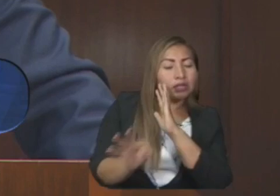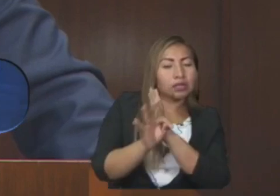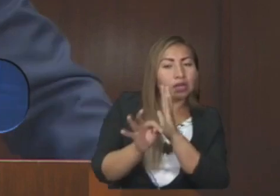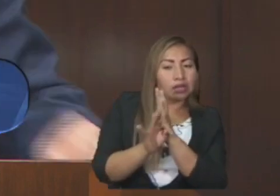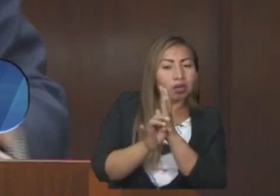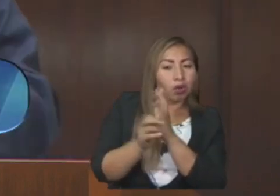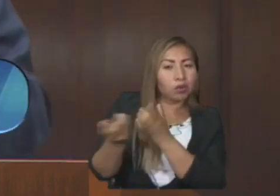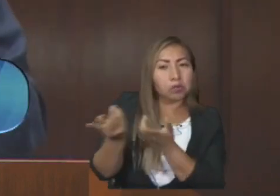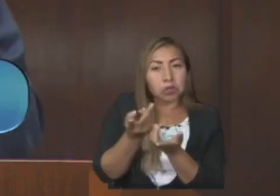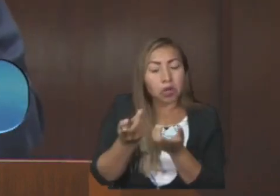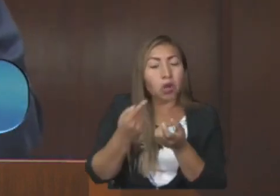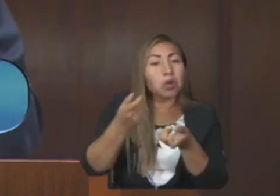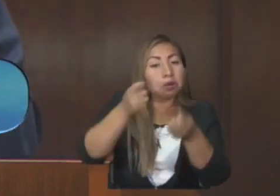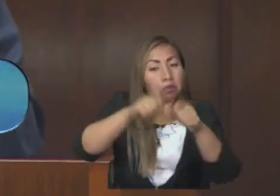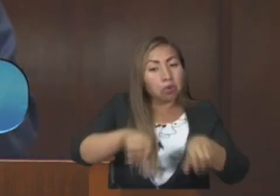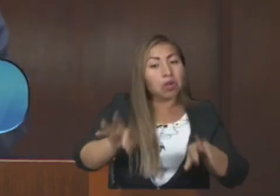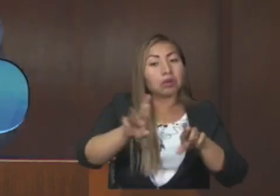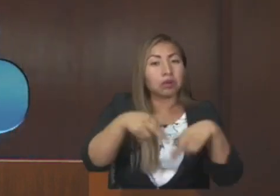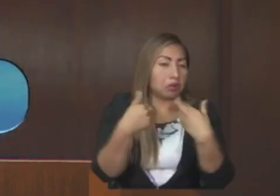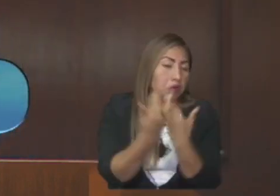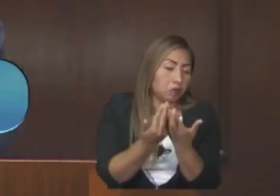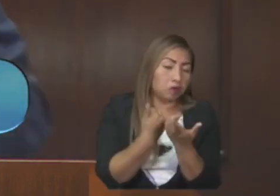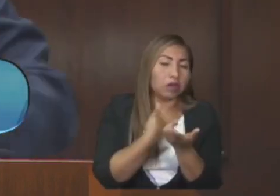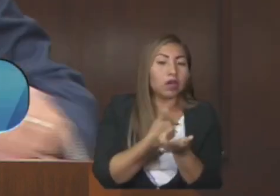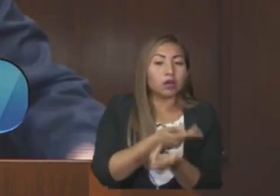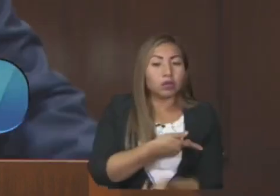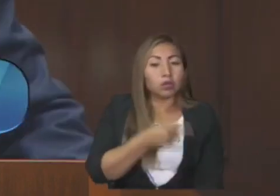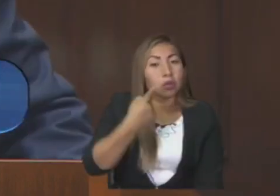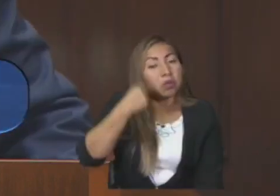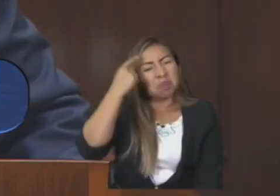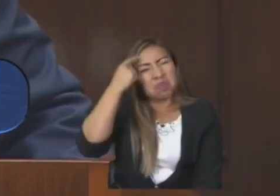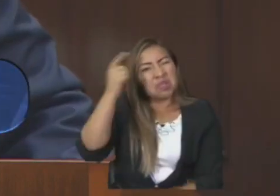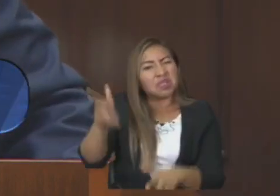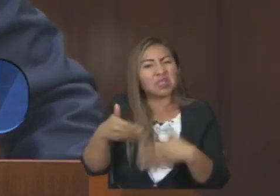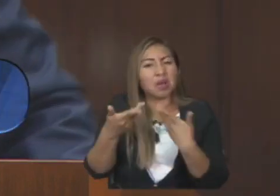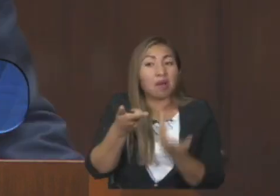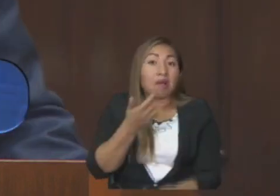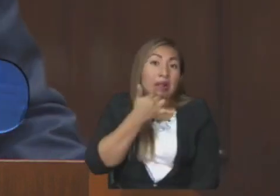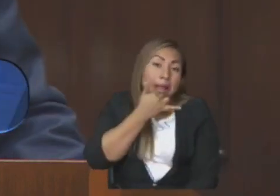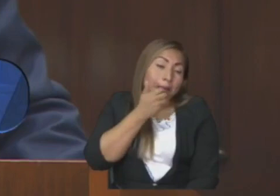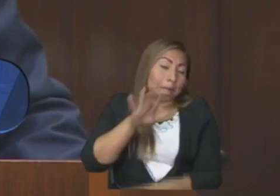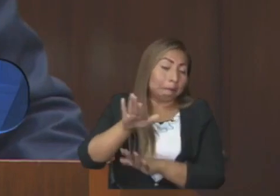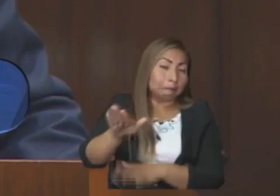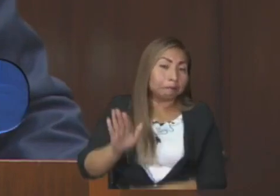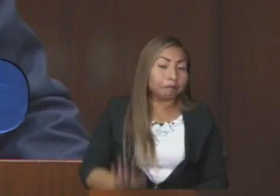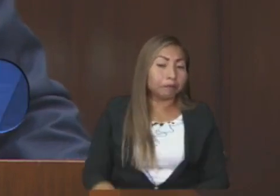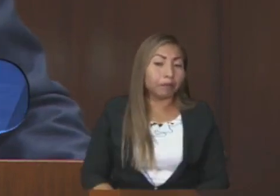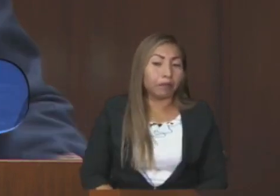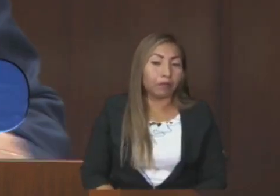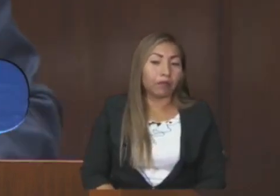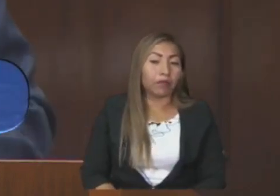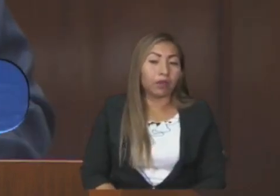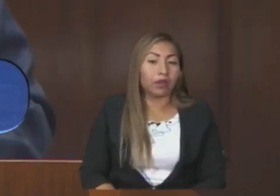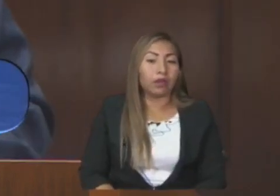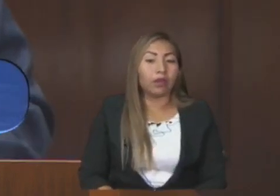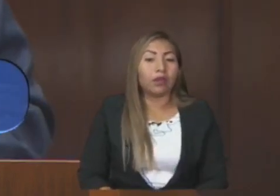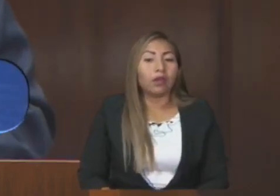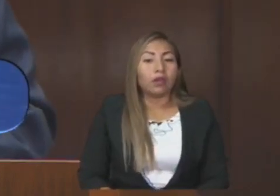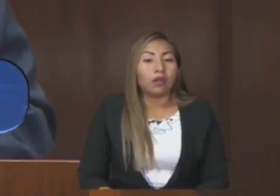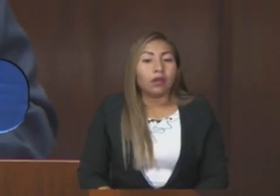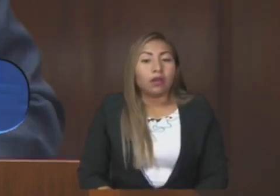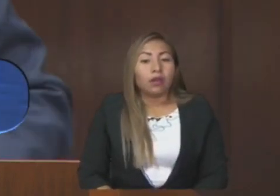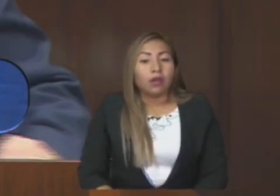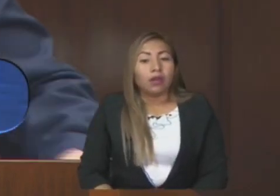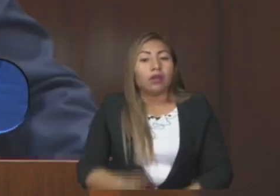ambas partes, cosa que nosotros consideramos fue un error. Finalmente,